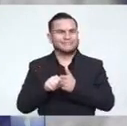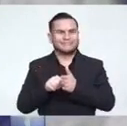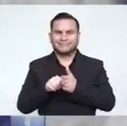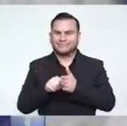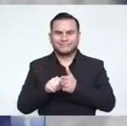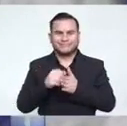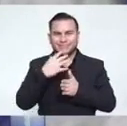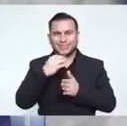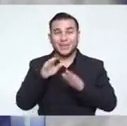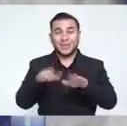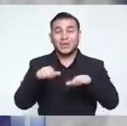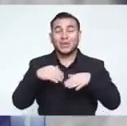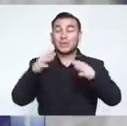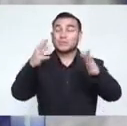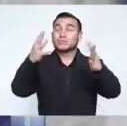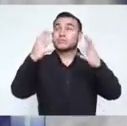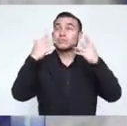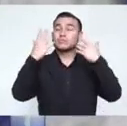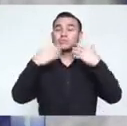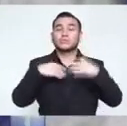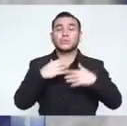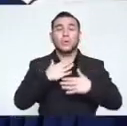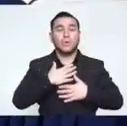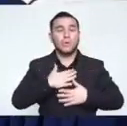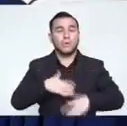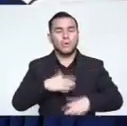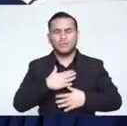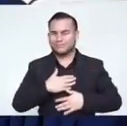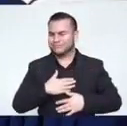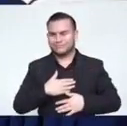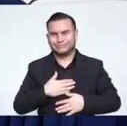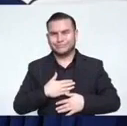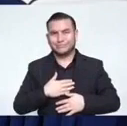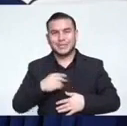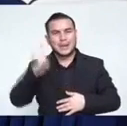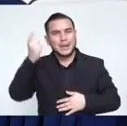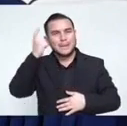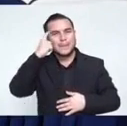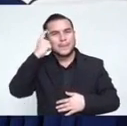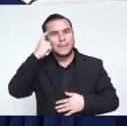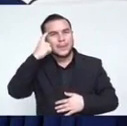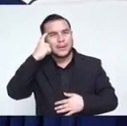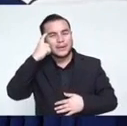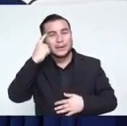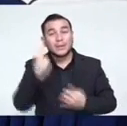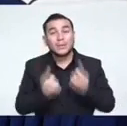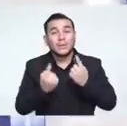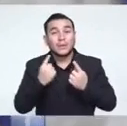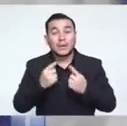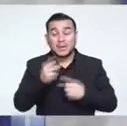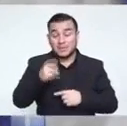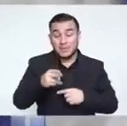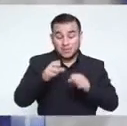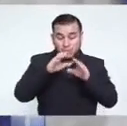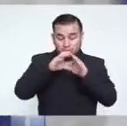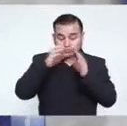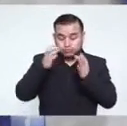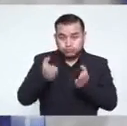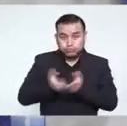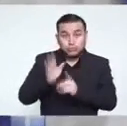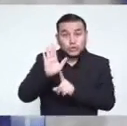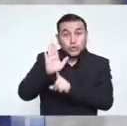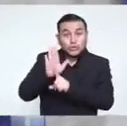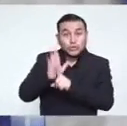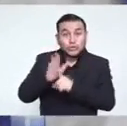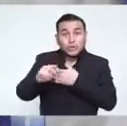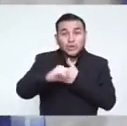aires acondicionados y etcétera, etcétera. O sea, ellos siguen queriendo mantenerse en esa burbuja en la que se han